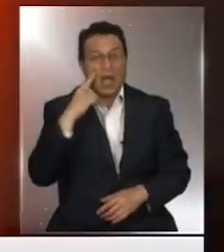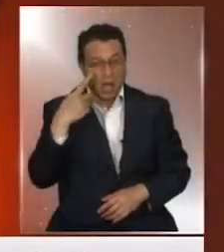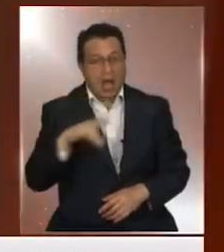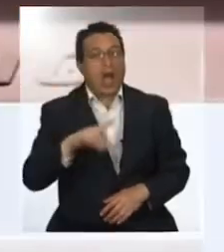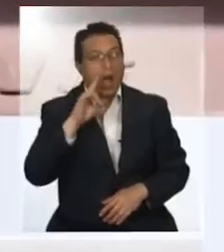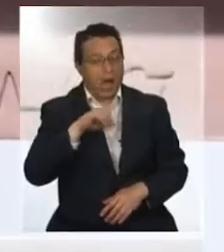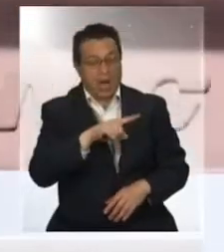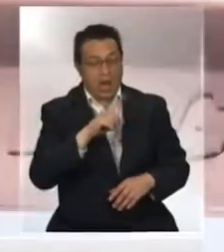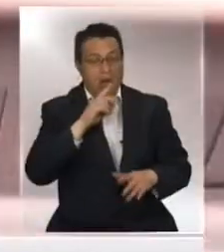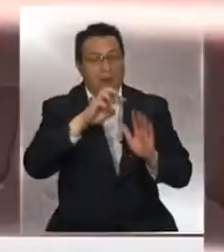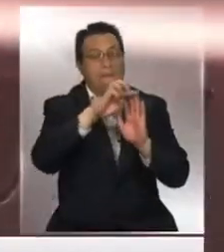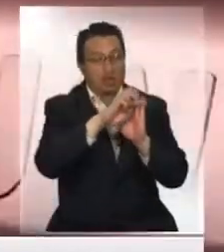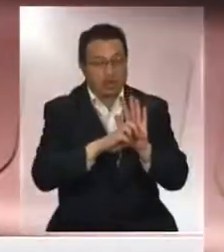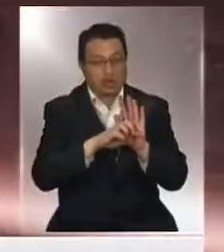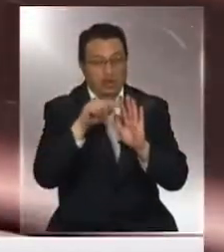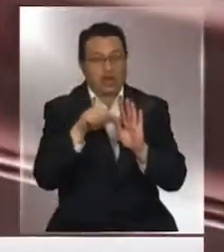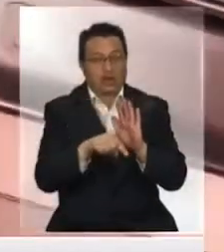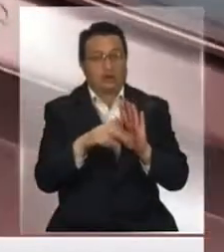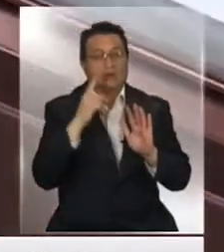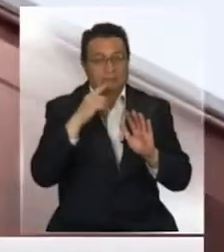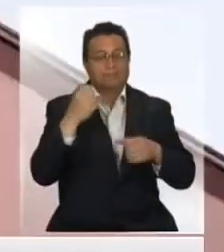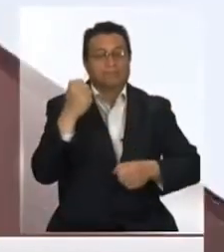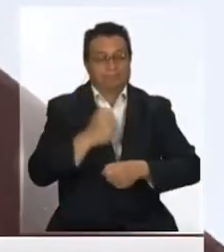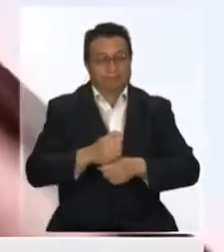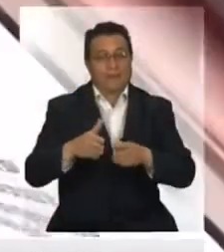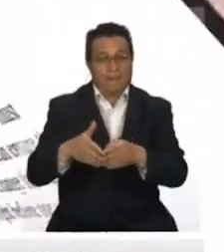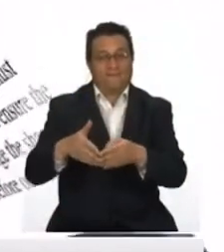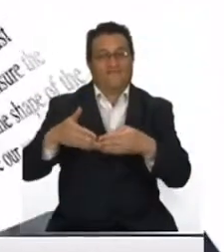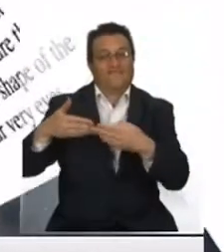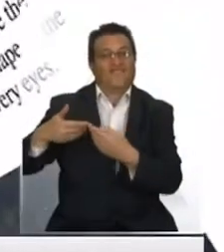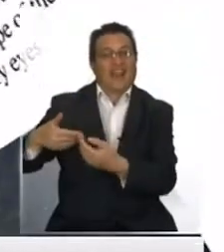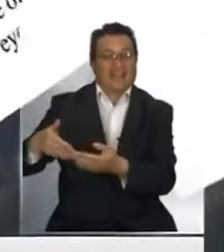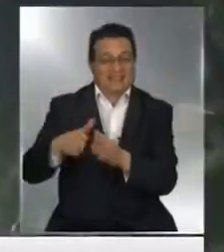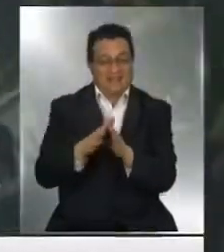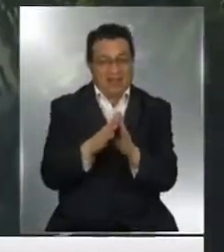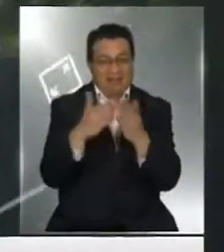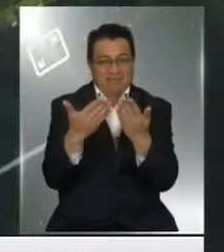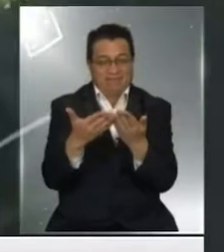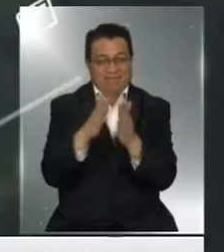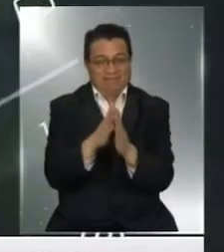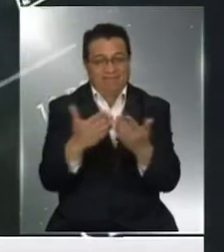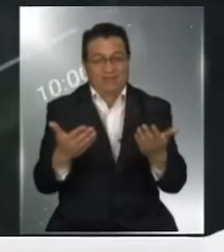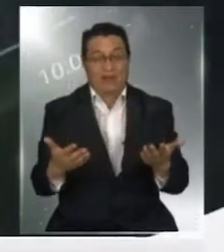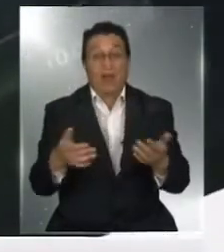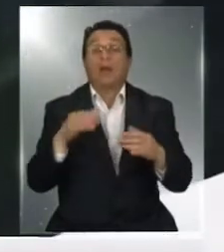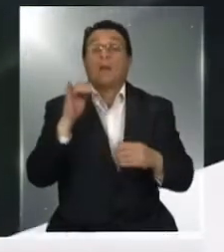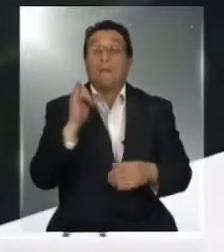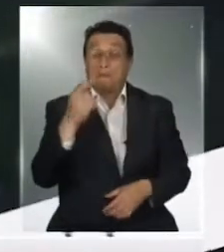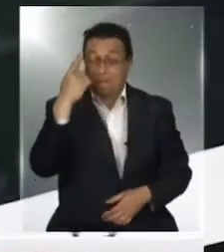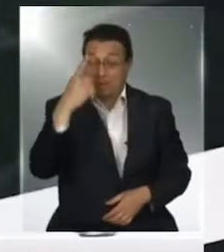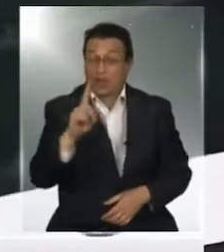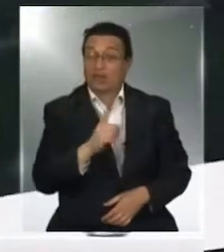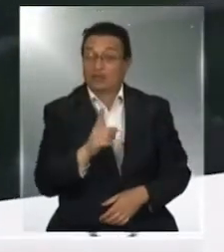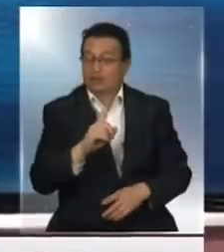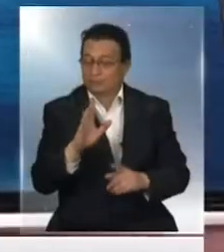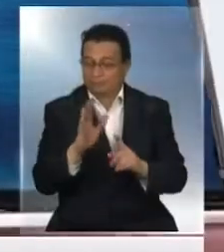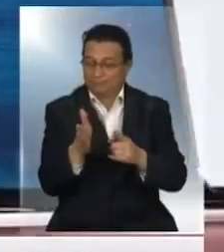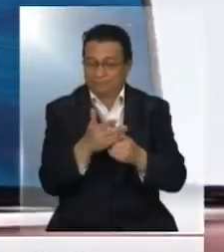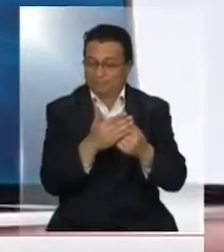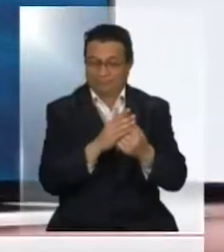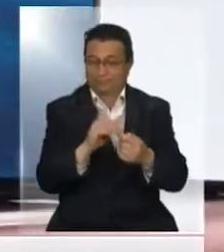proyecto sobre prototipo de pantallas flexibles. Lo que sí quiero descartar y que a algunos